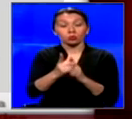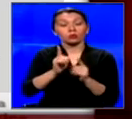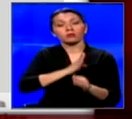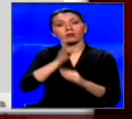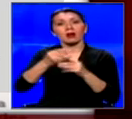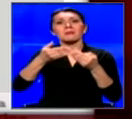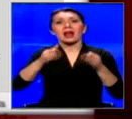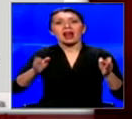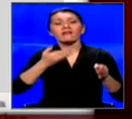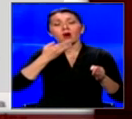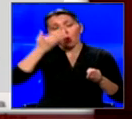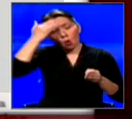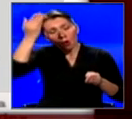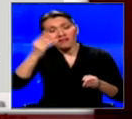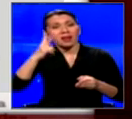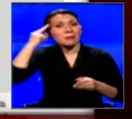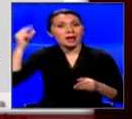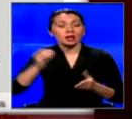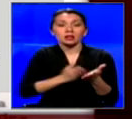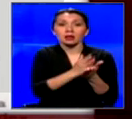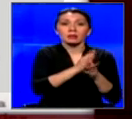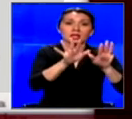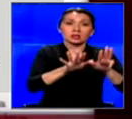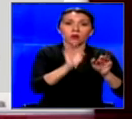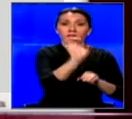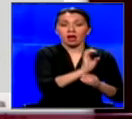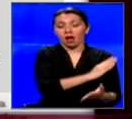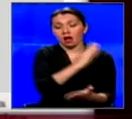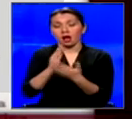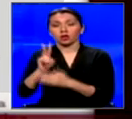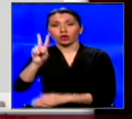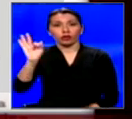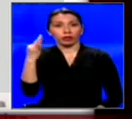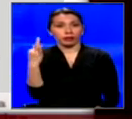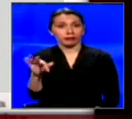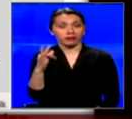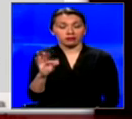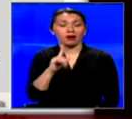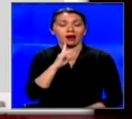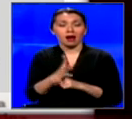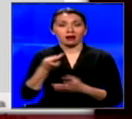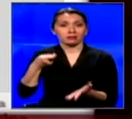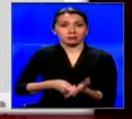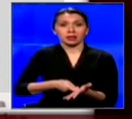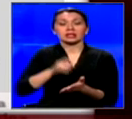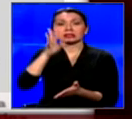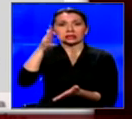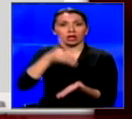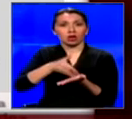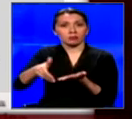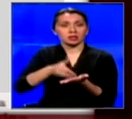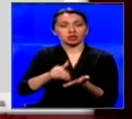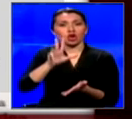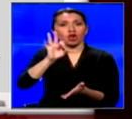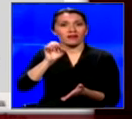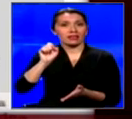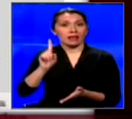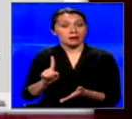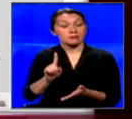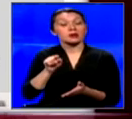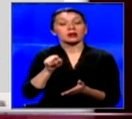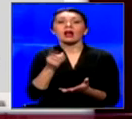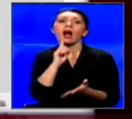Panamá, Cuba y México desde el 19 de enero al 2 de febrero y que tiene un costo de 5.090.000 pesos,